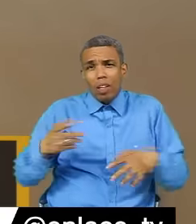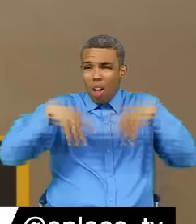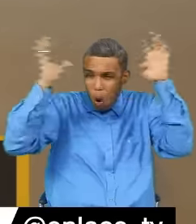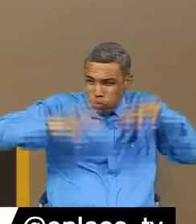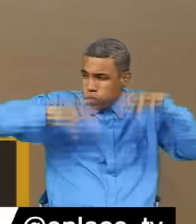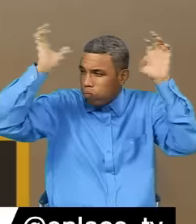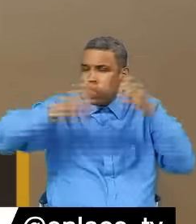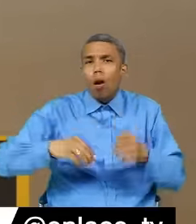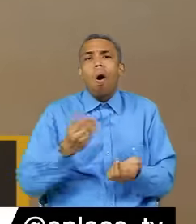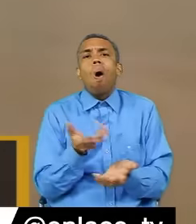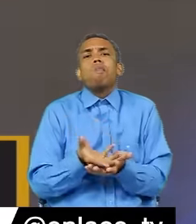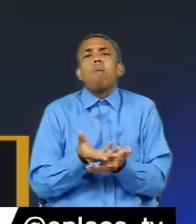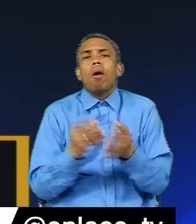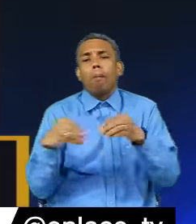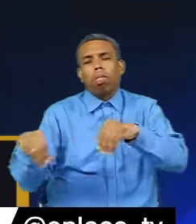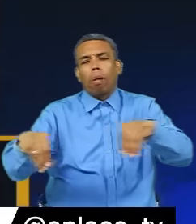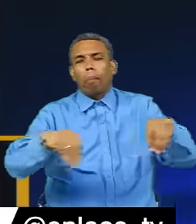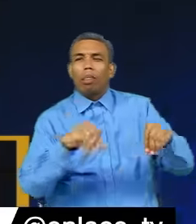en la obra.